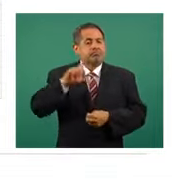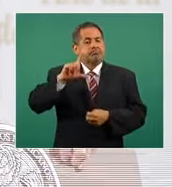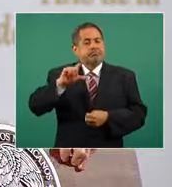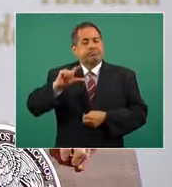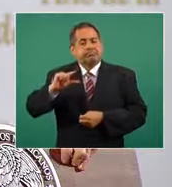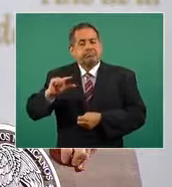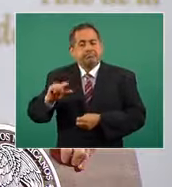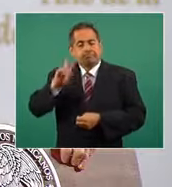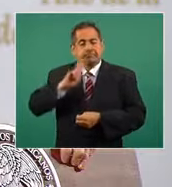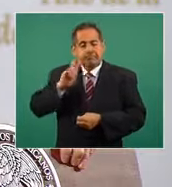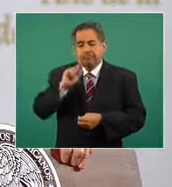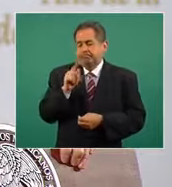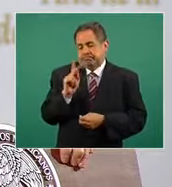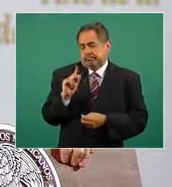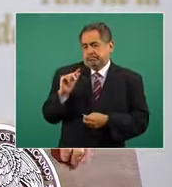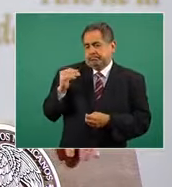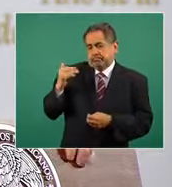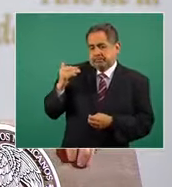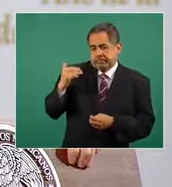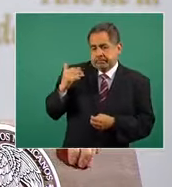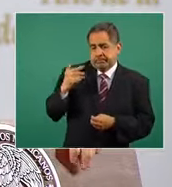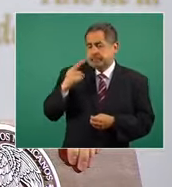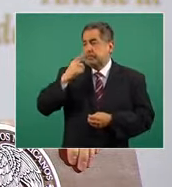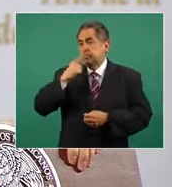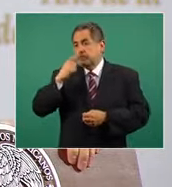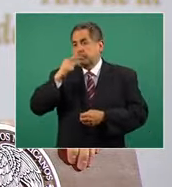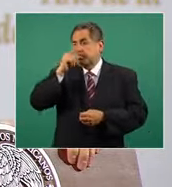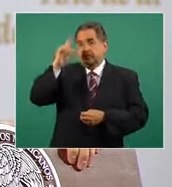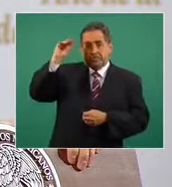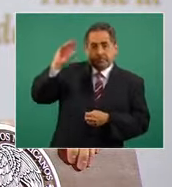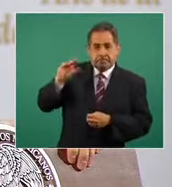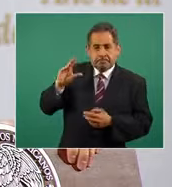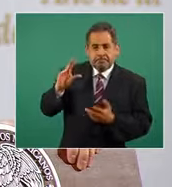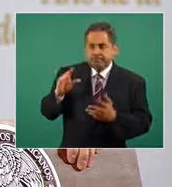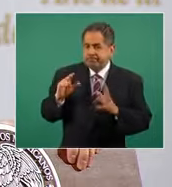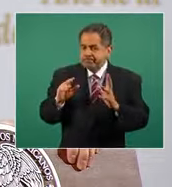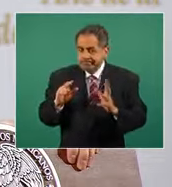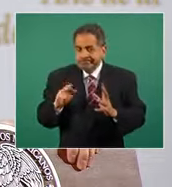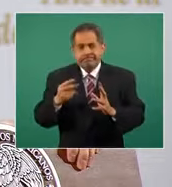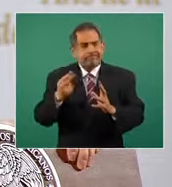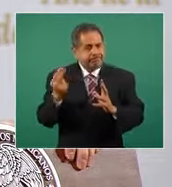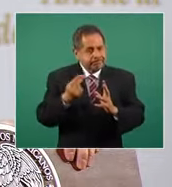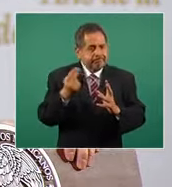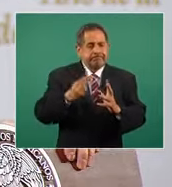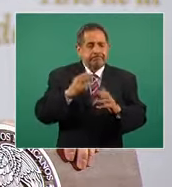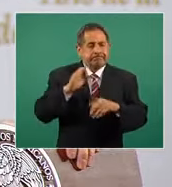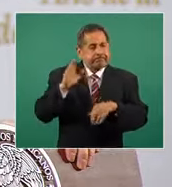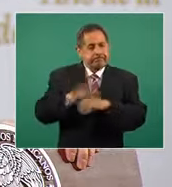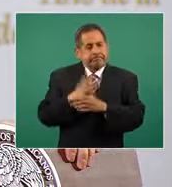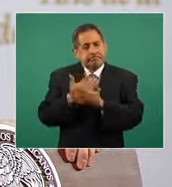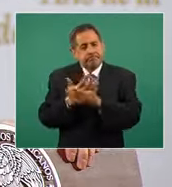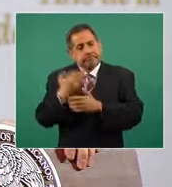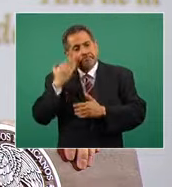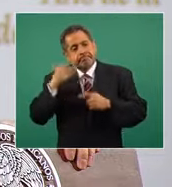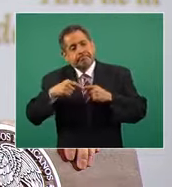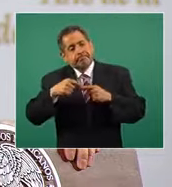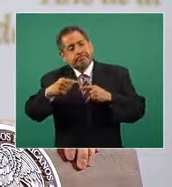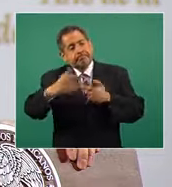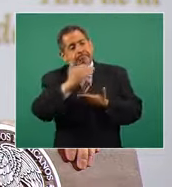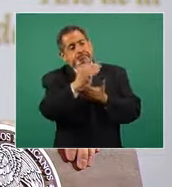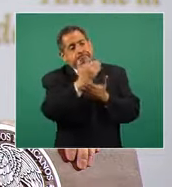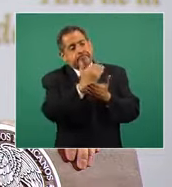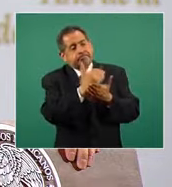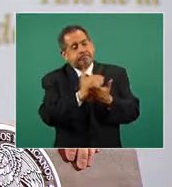está recientemente en semáforo rojo y necesita tener más semanas de una reducción mayor para